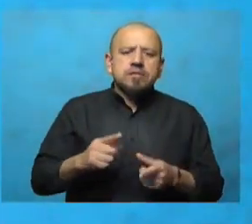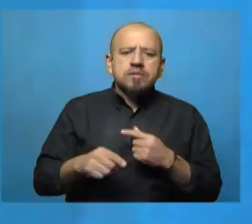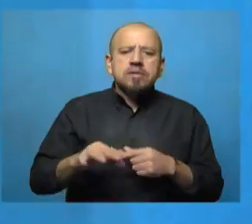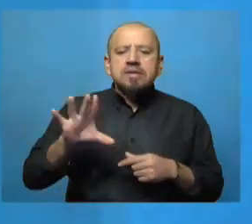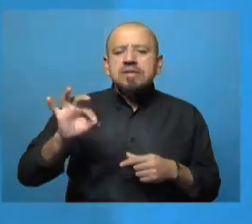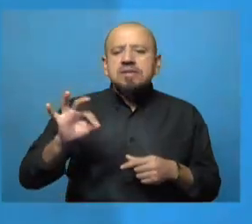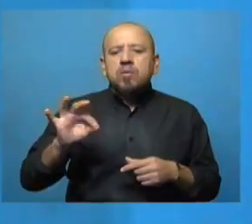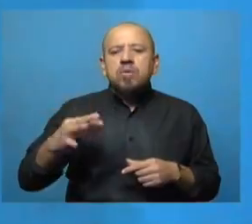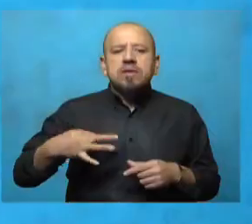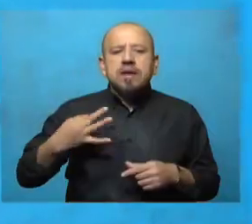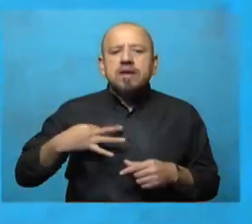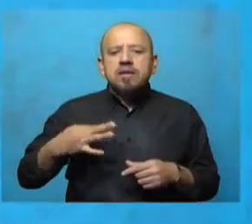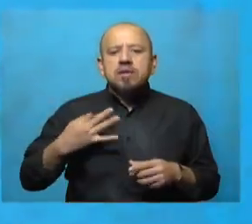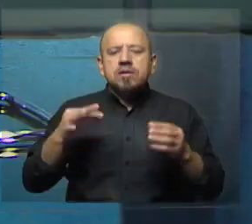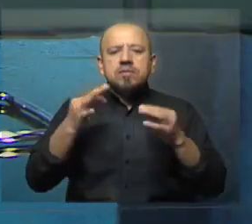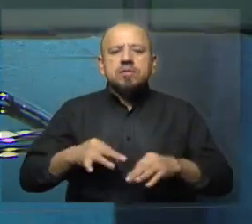50